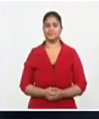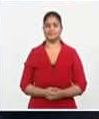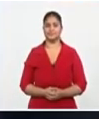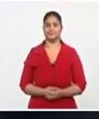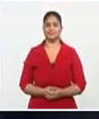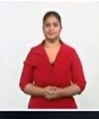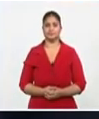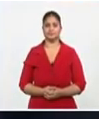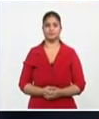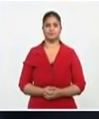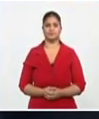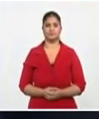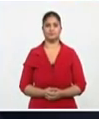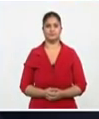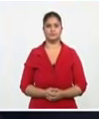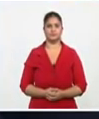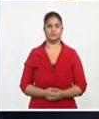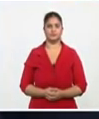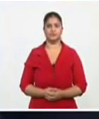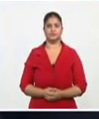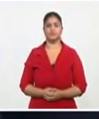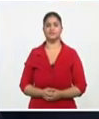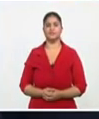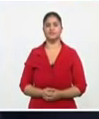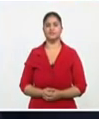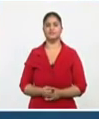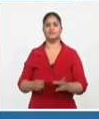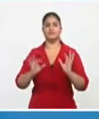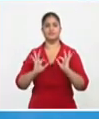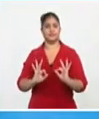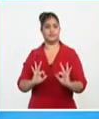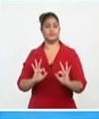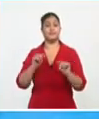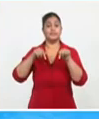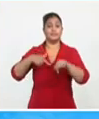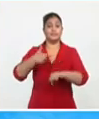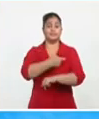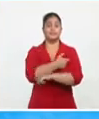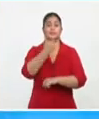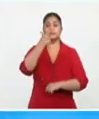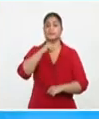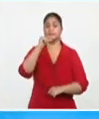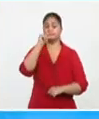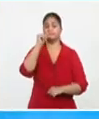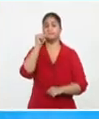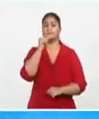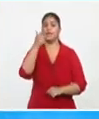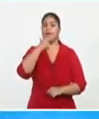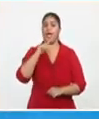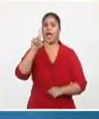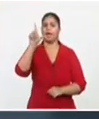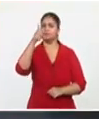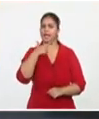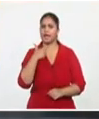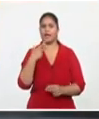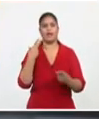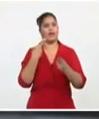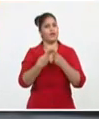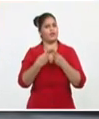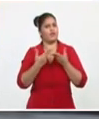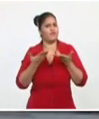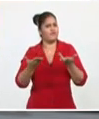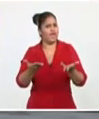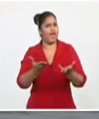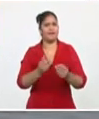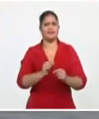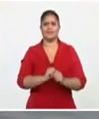Yo creo que Abdala es visto como una esperanza real y próxima. Eligieron algunos consultorios médicos